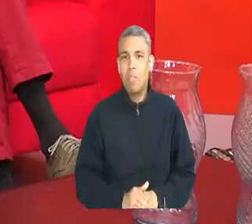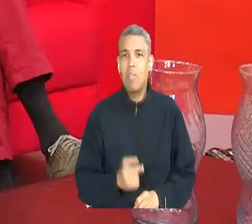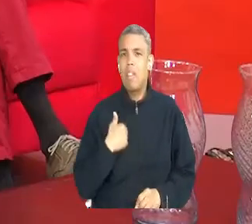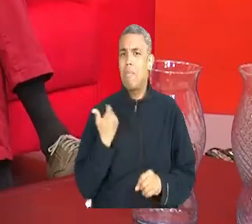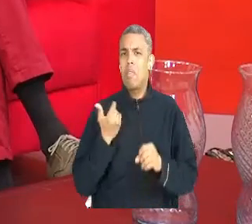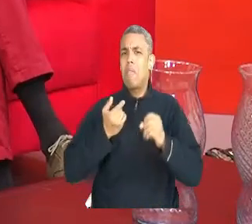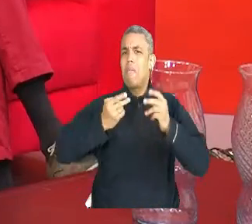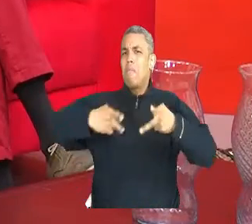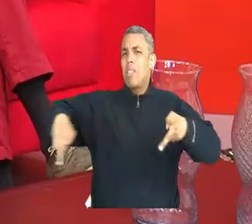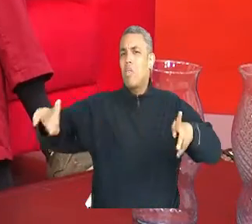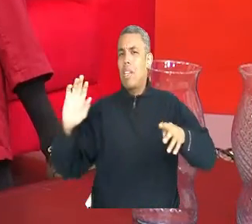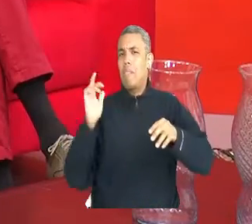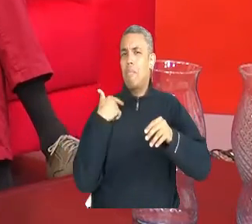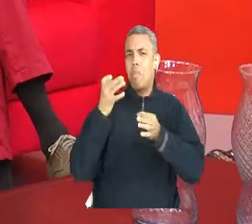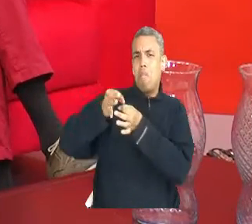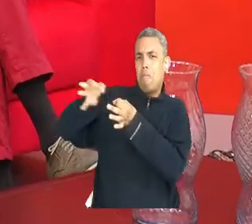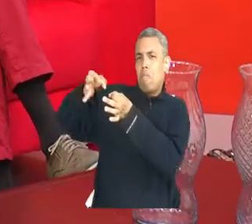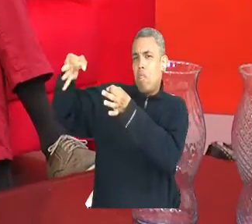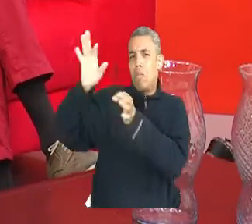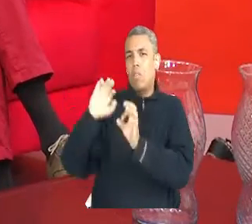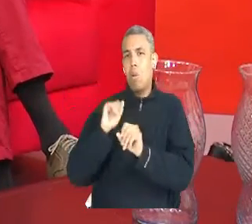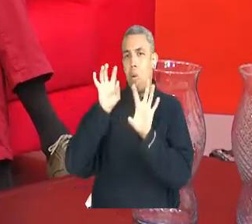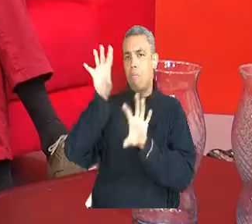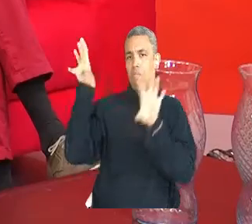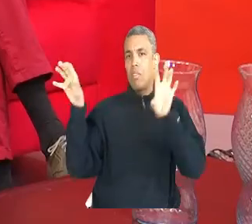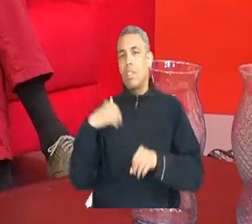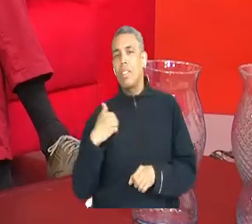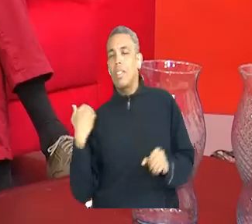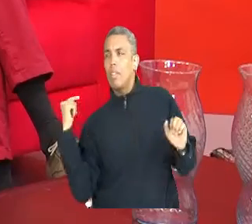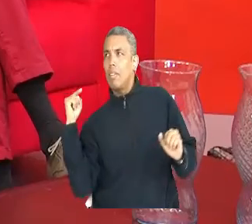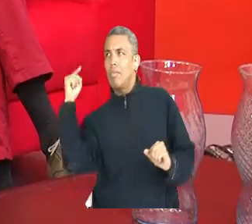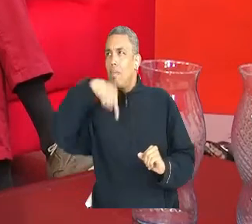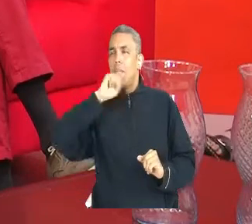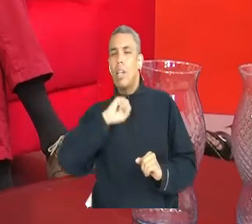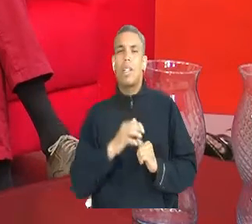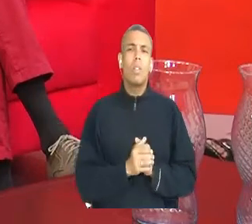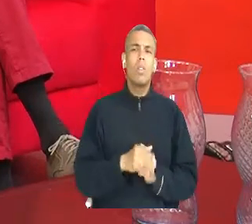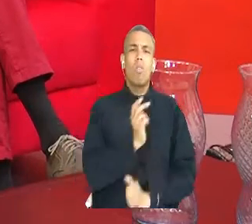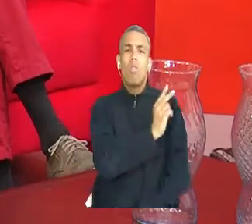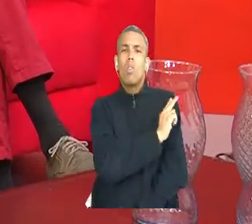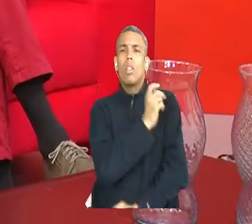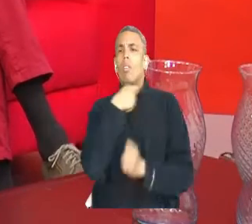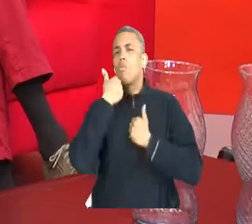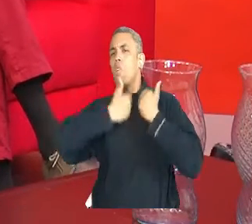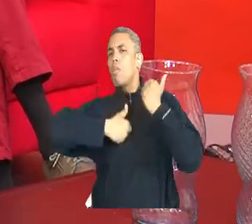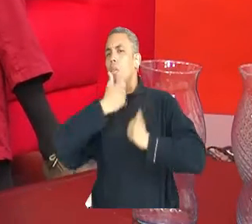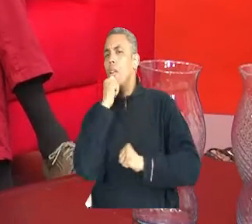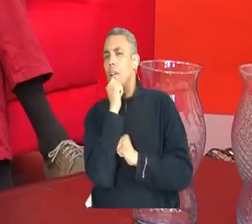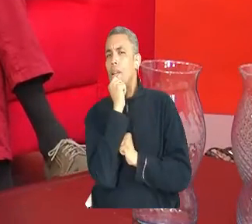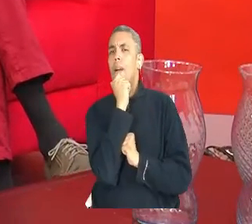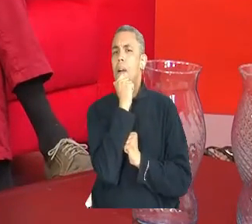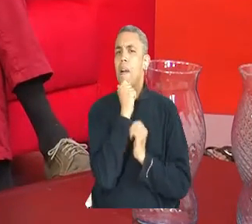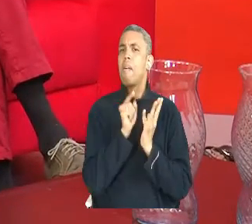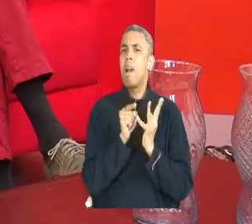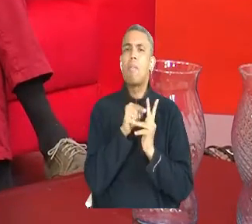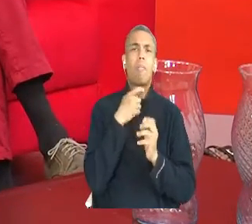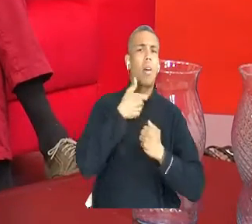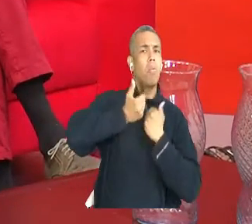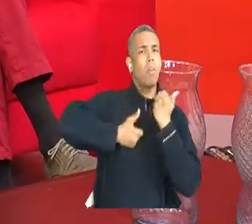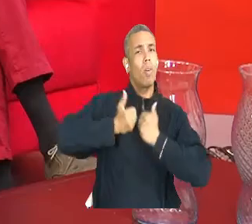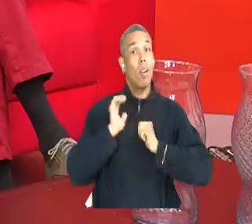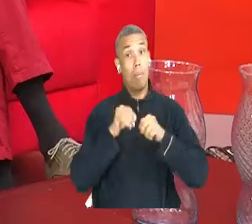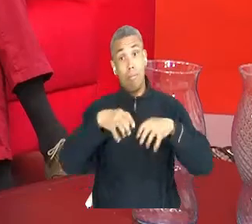un lugar donde hospedarse y sobre todo escoger dónde se quiere hospedar y los productos turísticos también que hace muchos años no se hablan de los